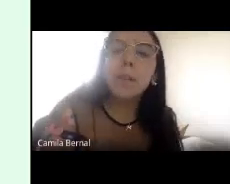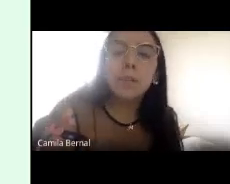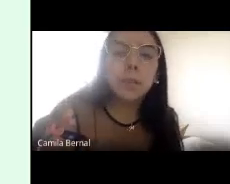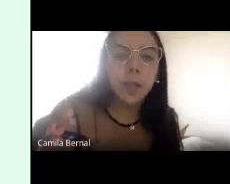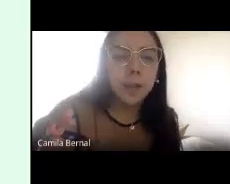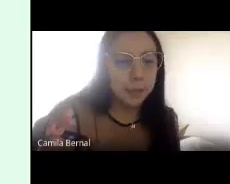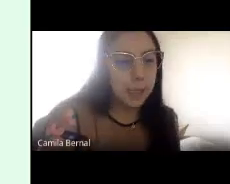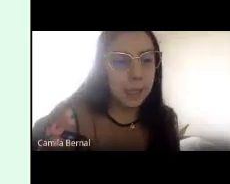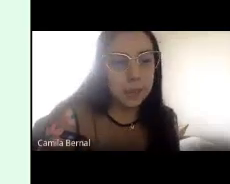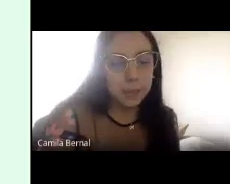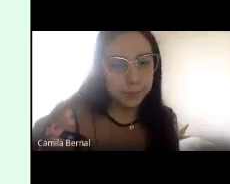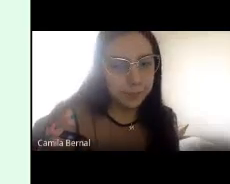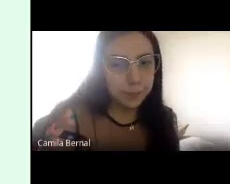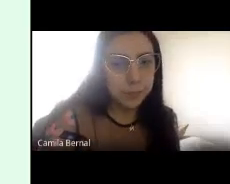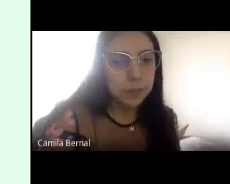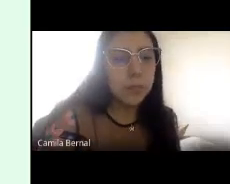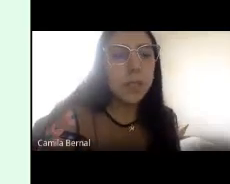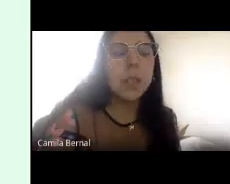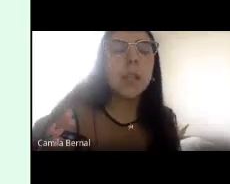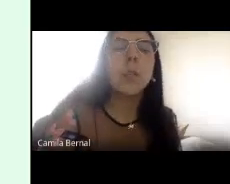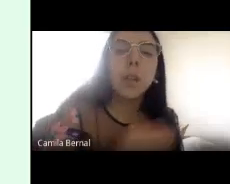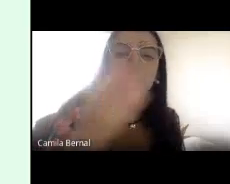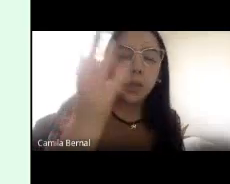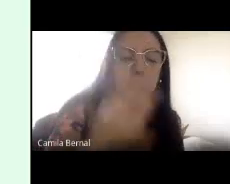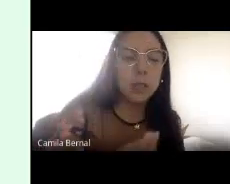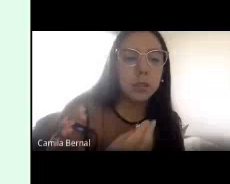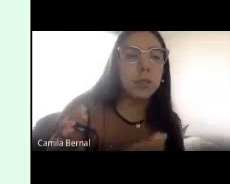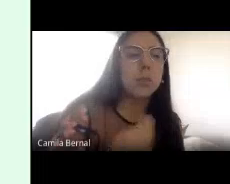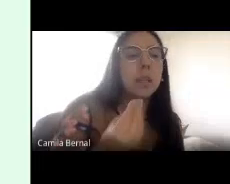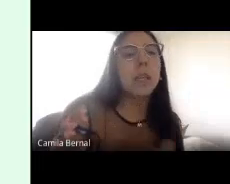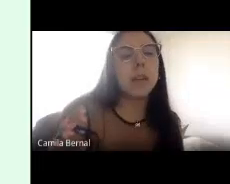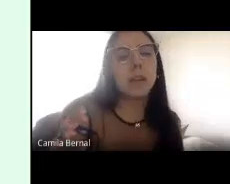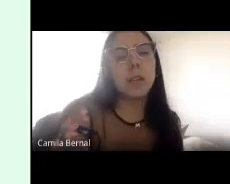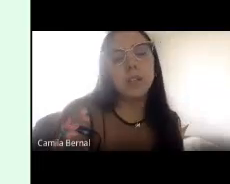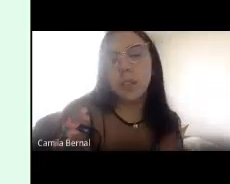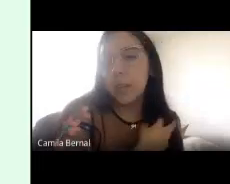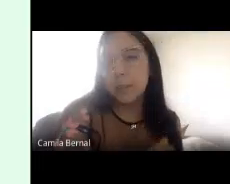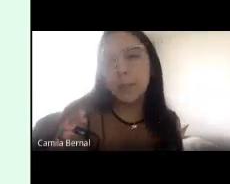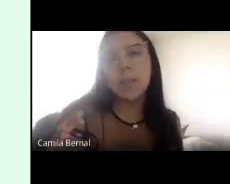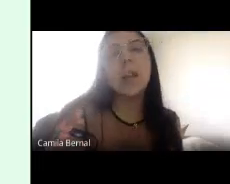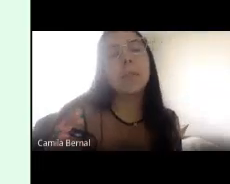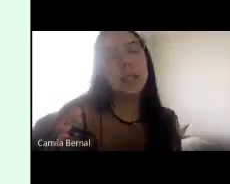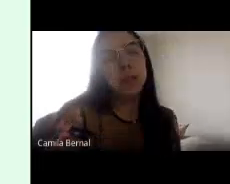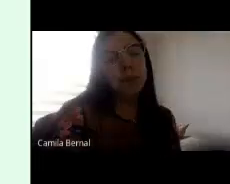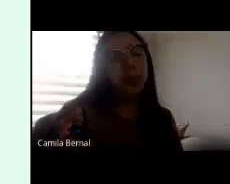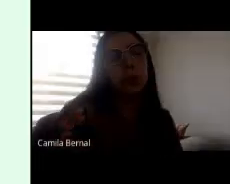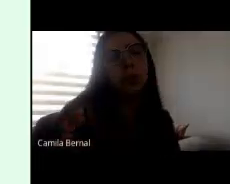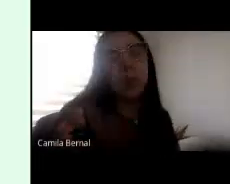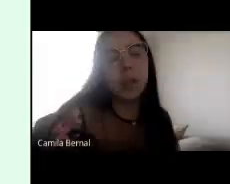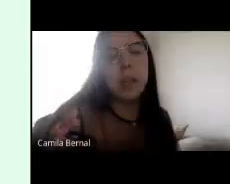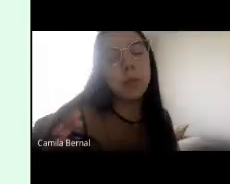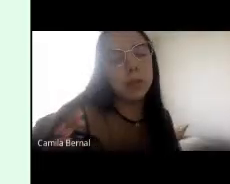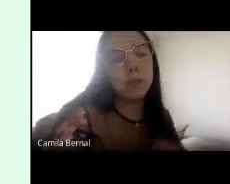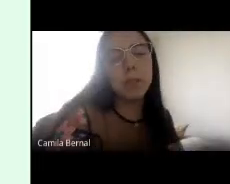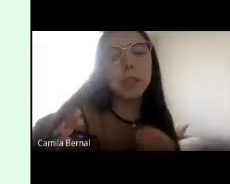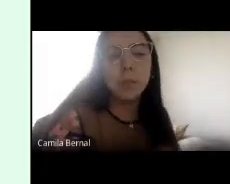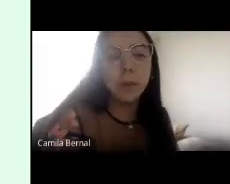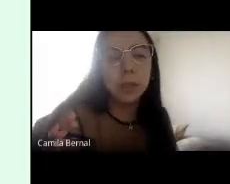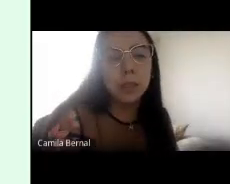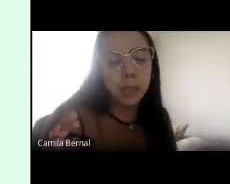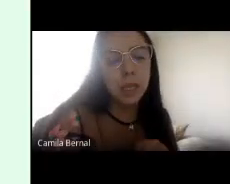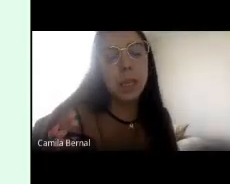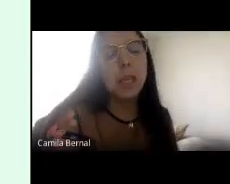y menos bacterias. Luego de que esto viene la recolección y el almacenamiento del agua. También